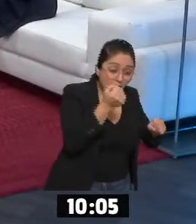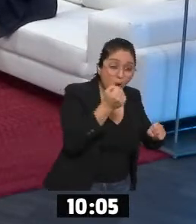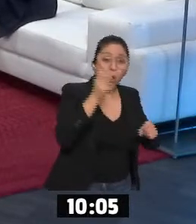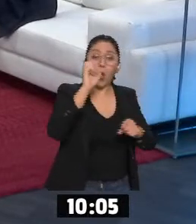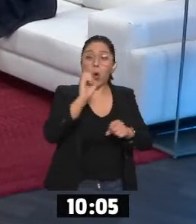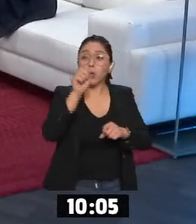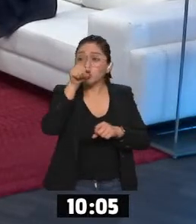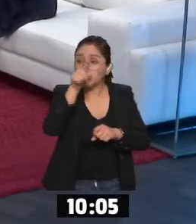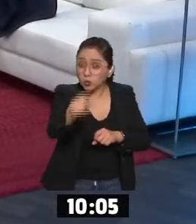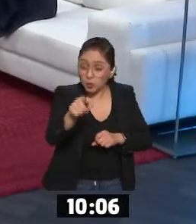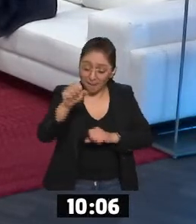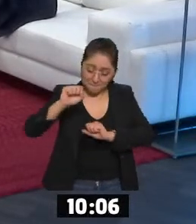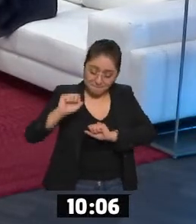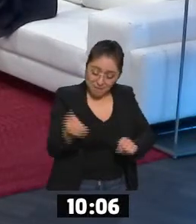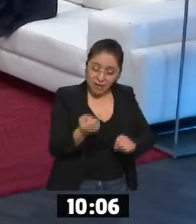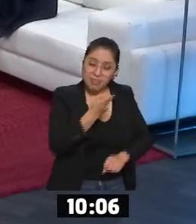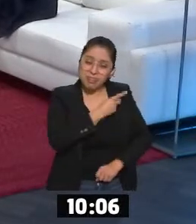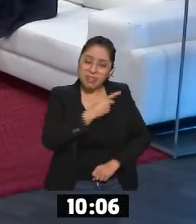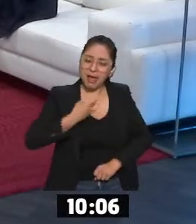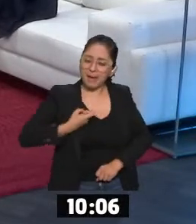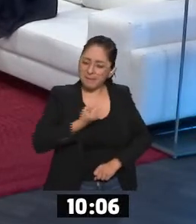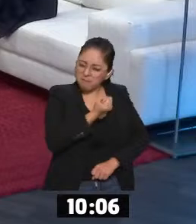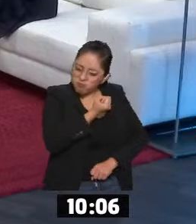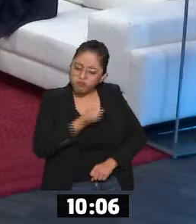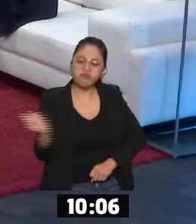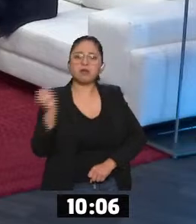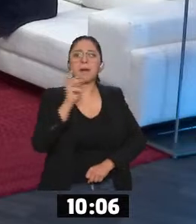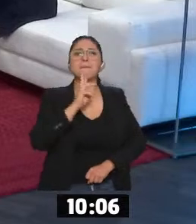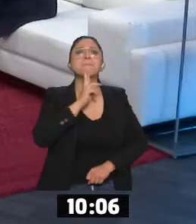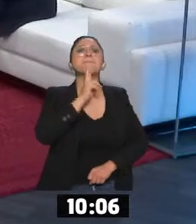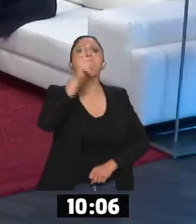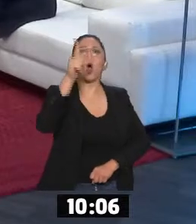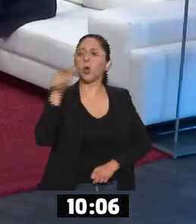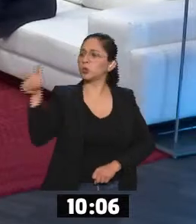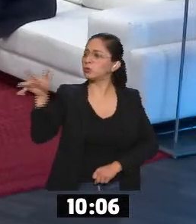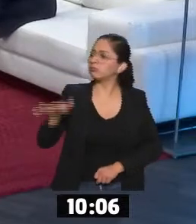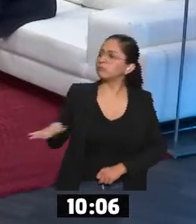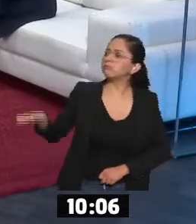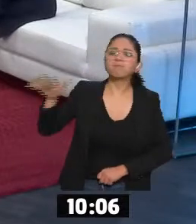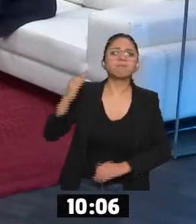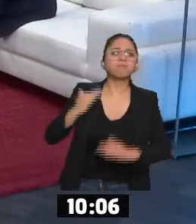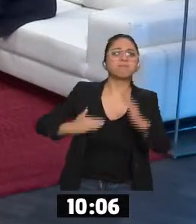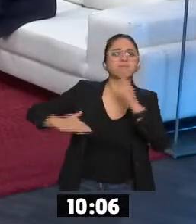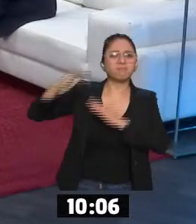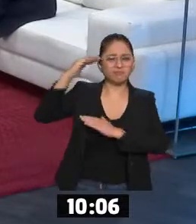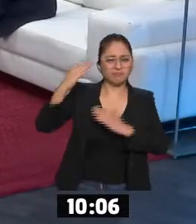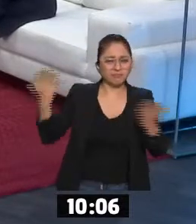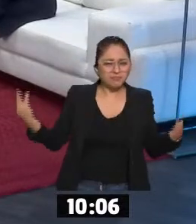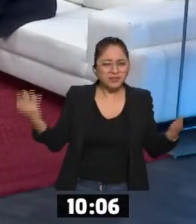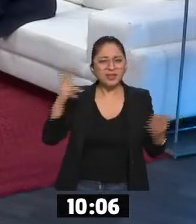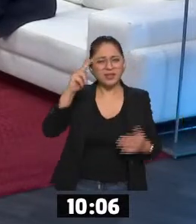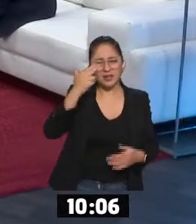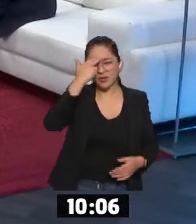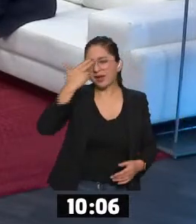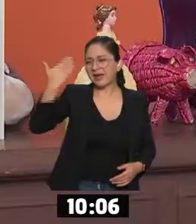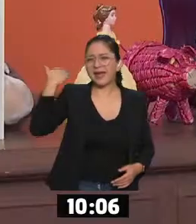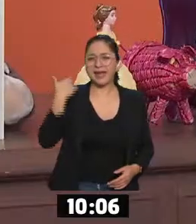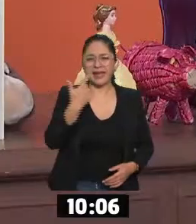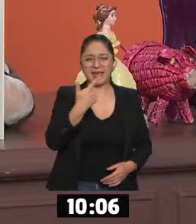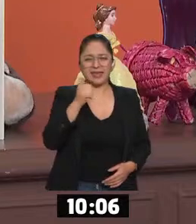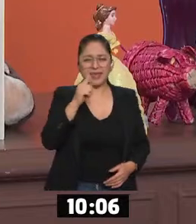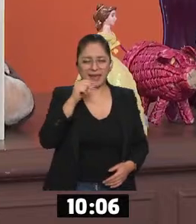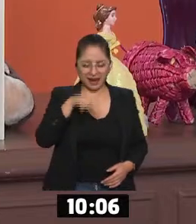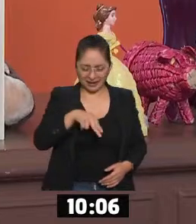mejor basurero. O sea, ya le partiste toda la... familiar el de para que Gattaca, llegue. ¿se acuerdan en Gattaca? Sí. Que el cuate se